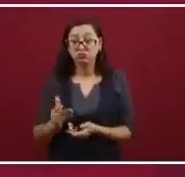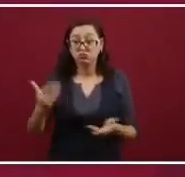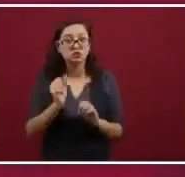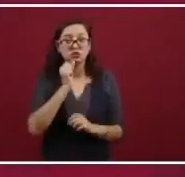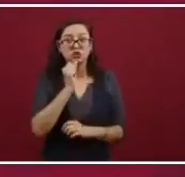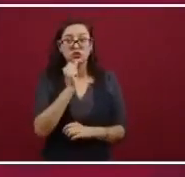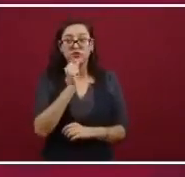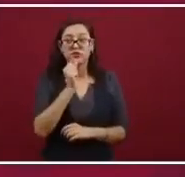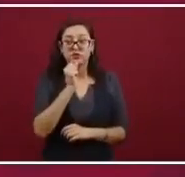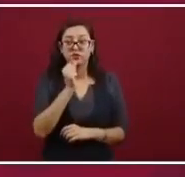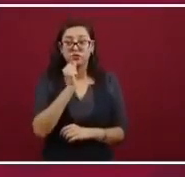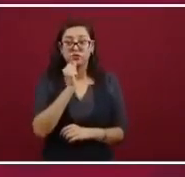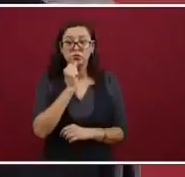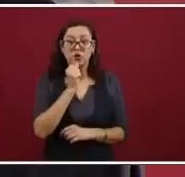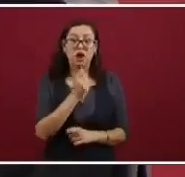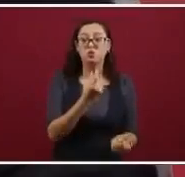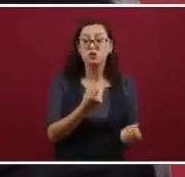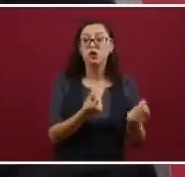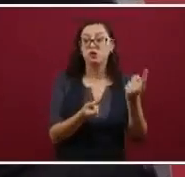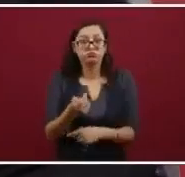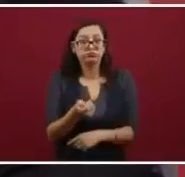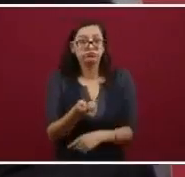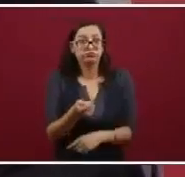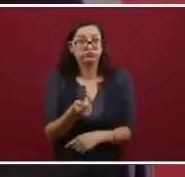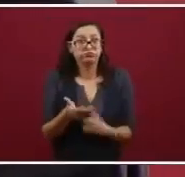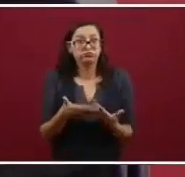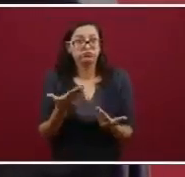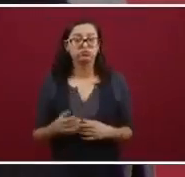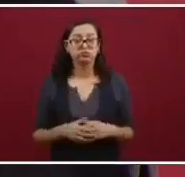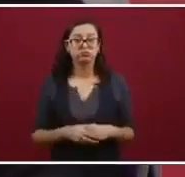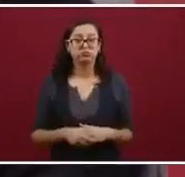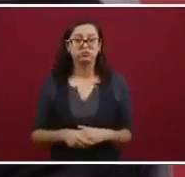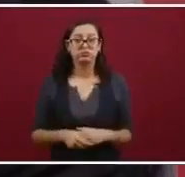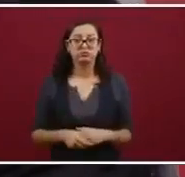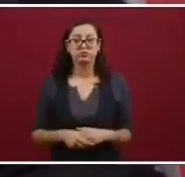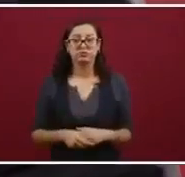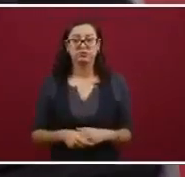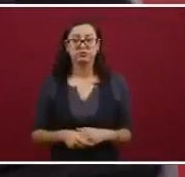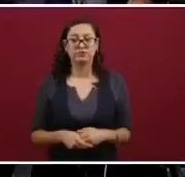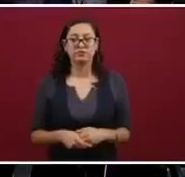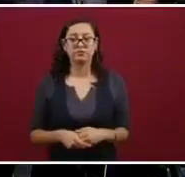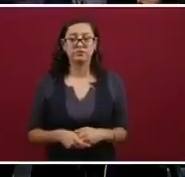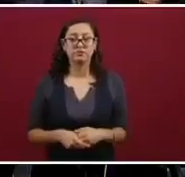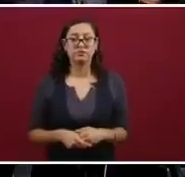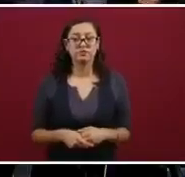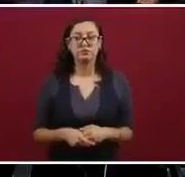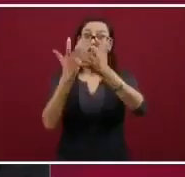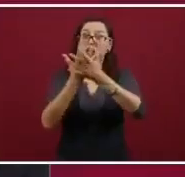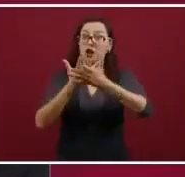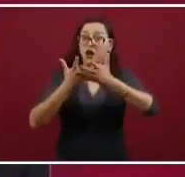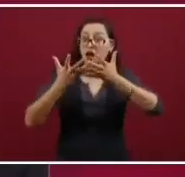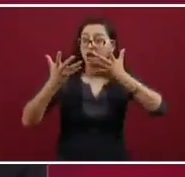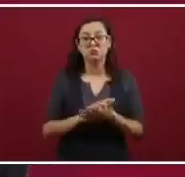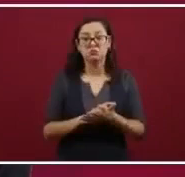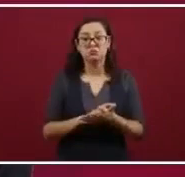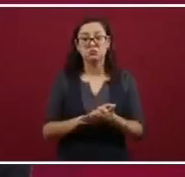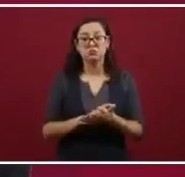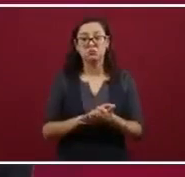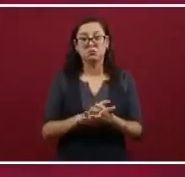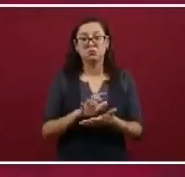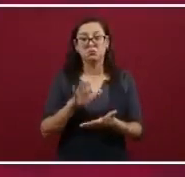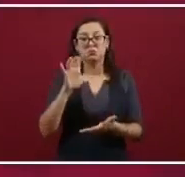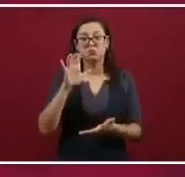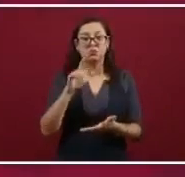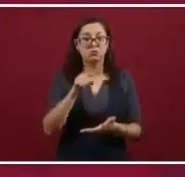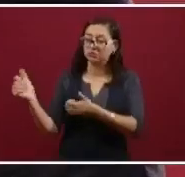se ejercen, son muy pocas las empresas, incluso las grandes empresas transnacionales, la mayoría